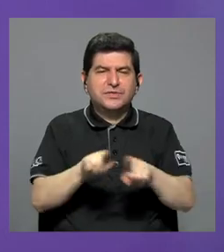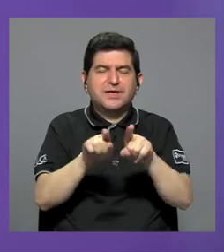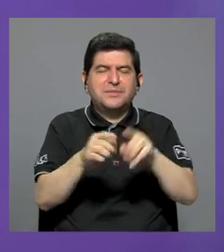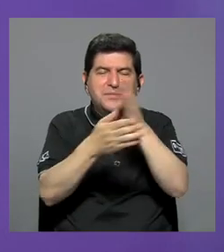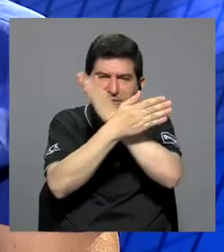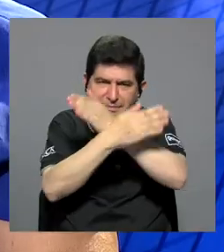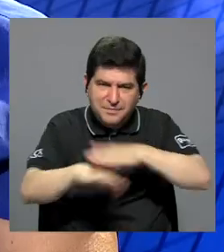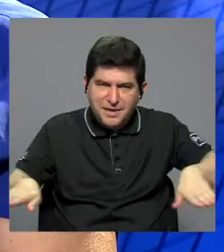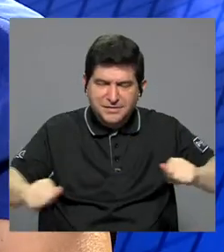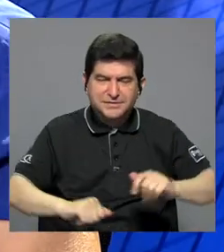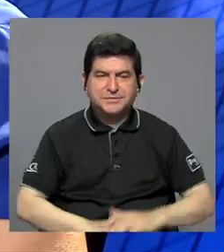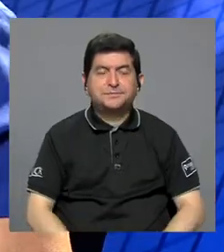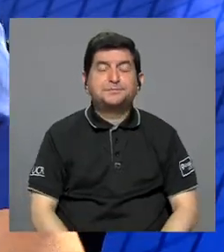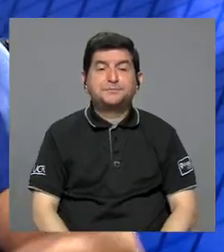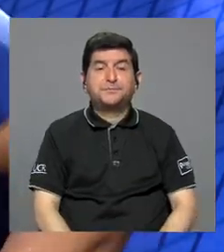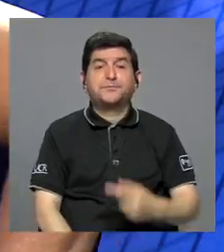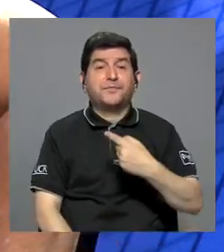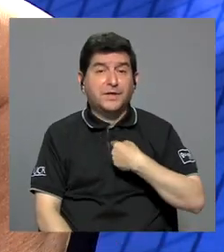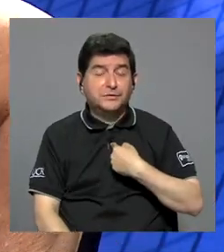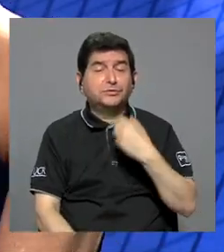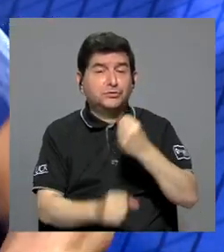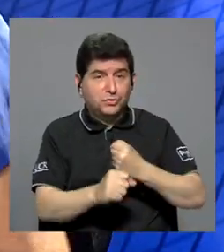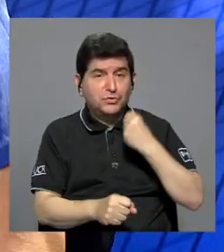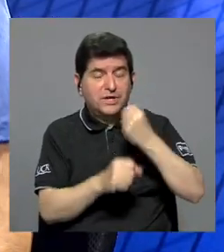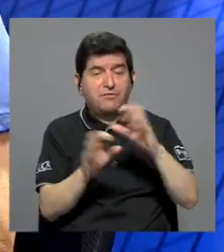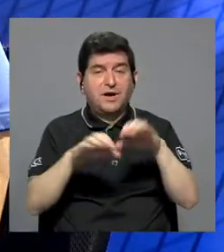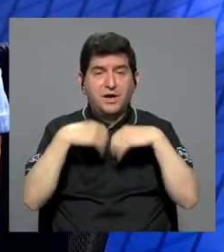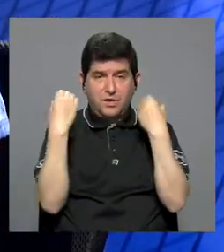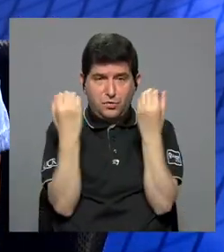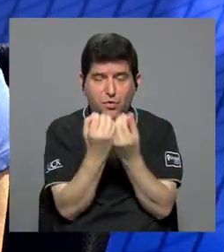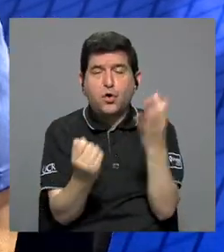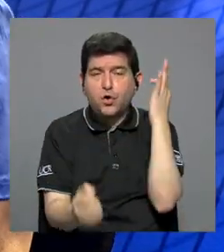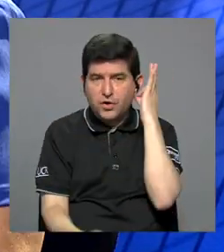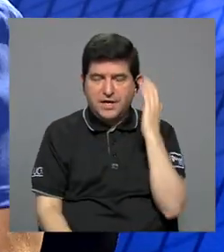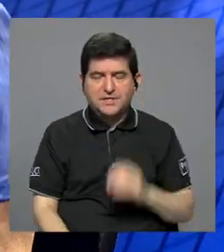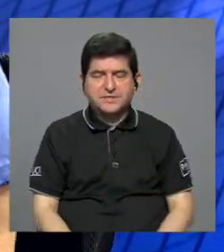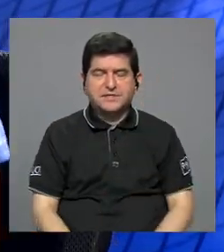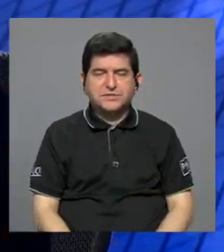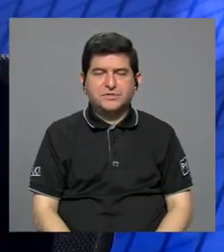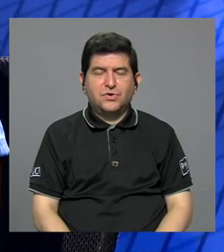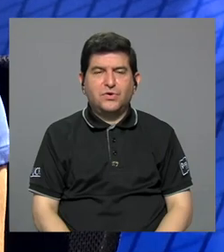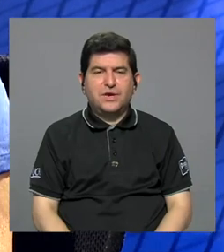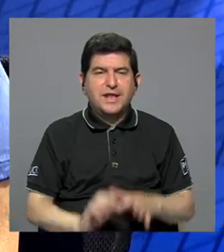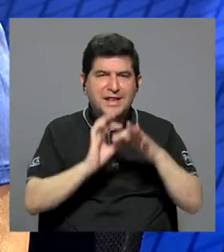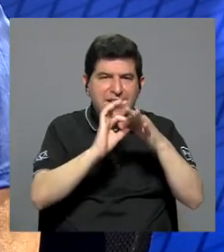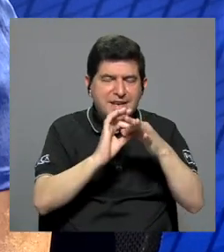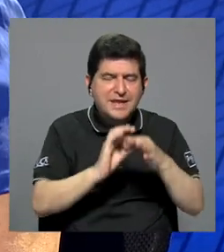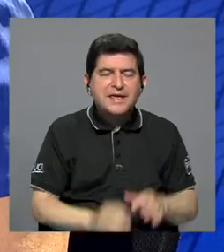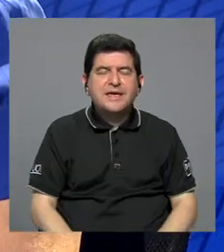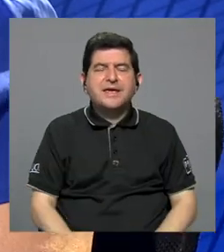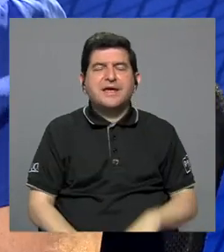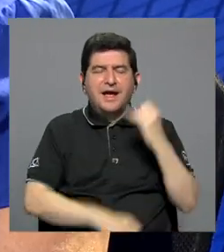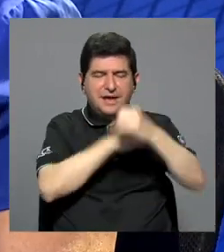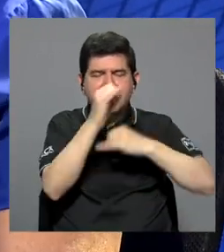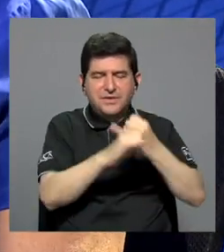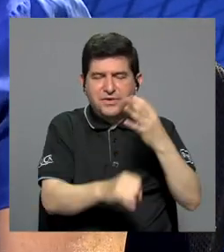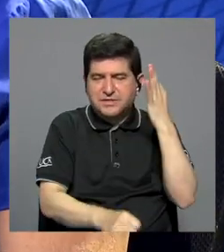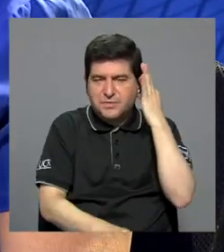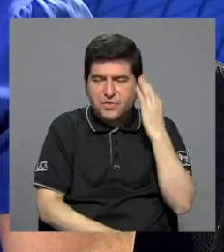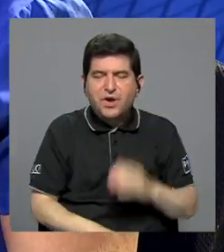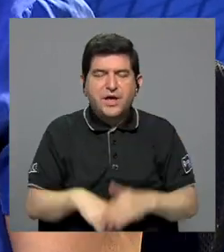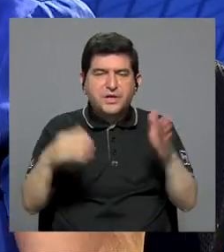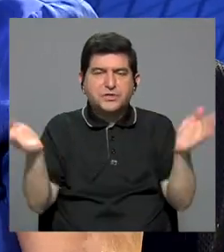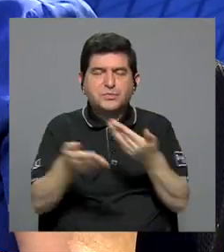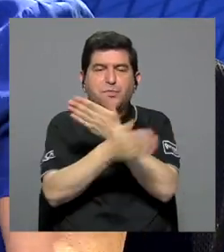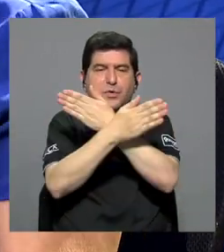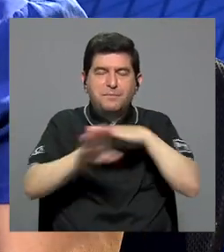paz? Bueno, yo trabajo con una organización de mujeres, la Liga Internacional de Mujeres Pro Paz y Libertad, y también parte